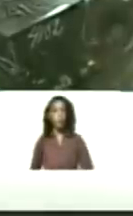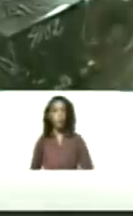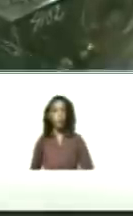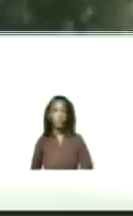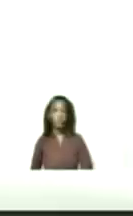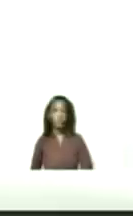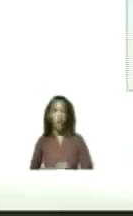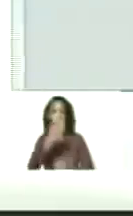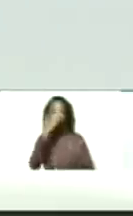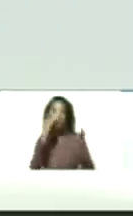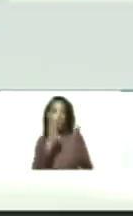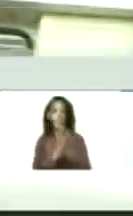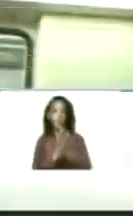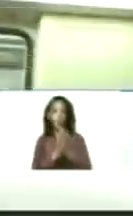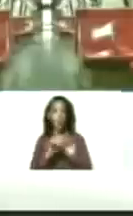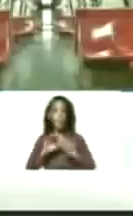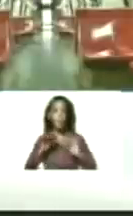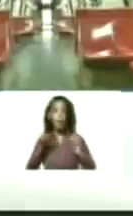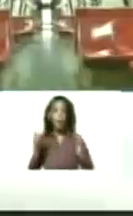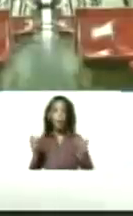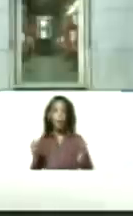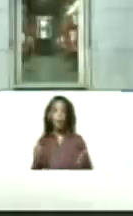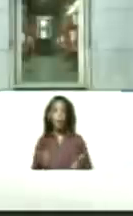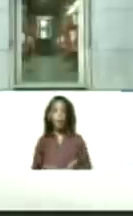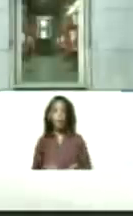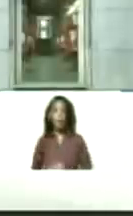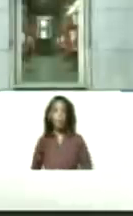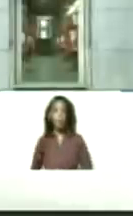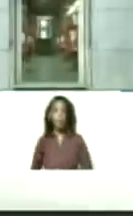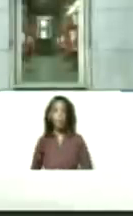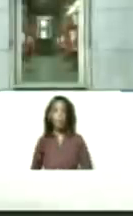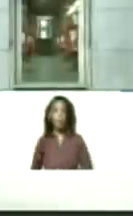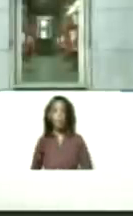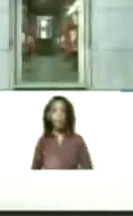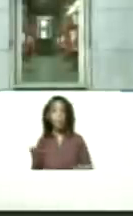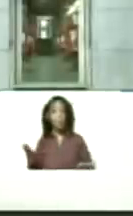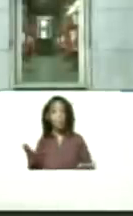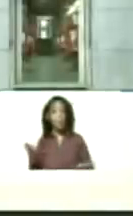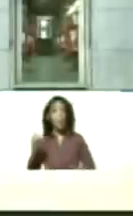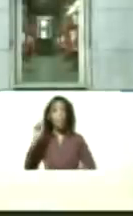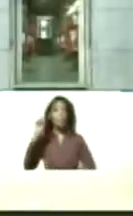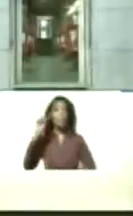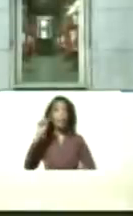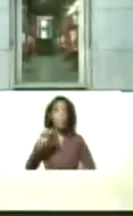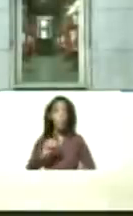al enfrentamiento de la pandemia y también